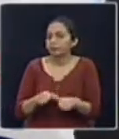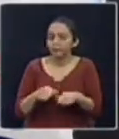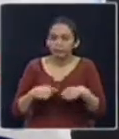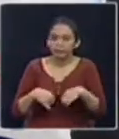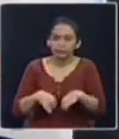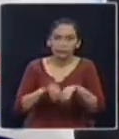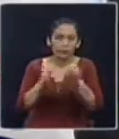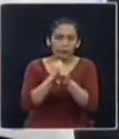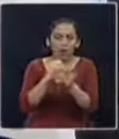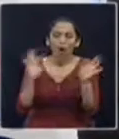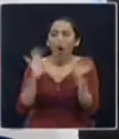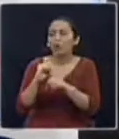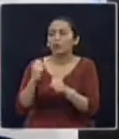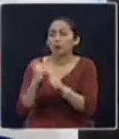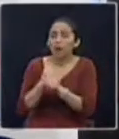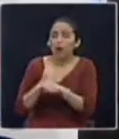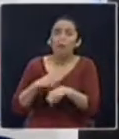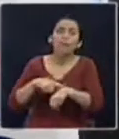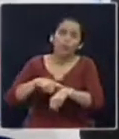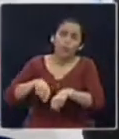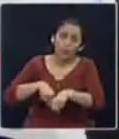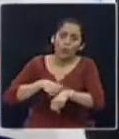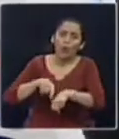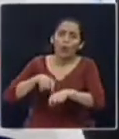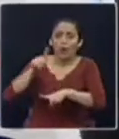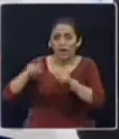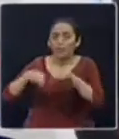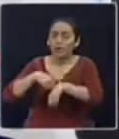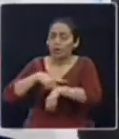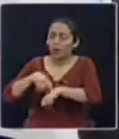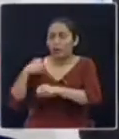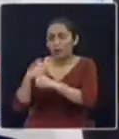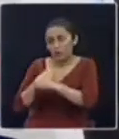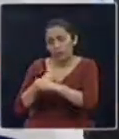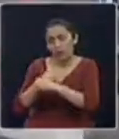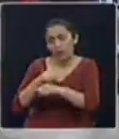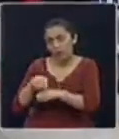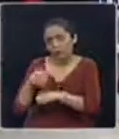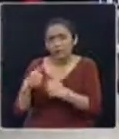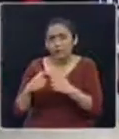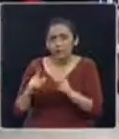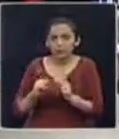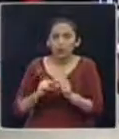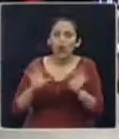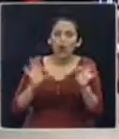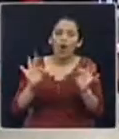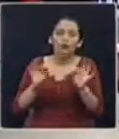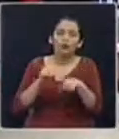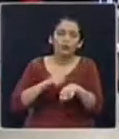o facilitar esas contrataciones temporales. Marta Navarrete, Telerama Noticias.